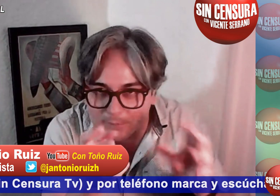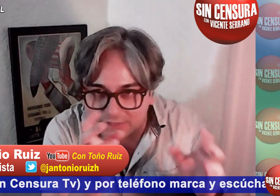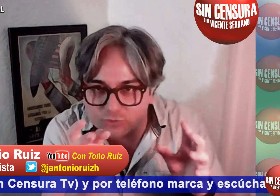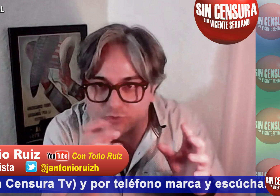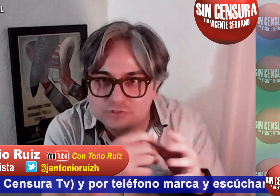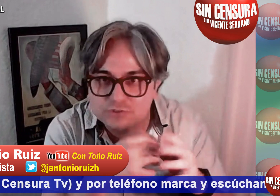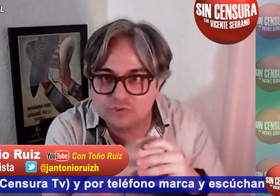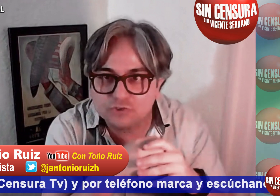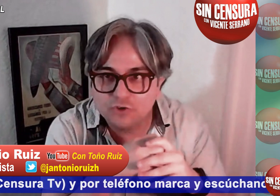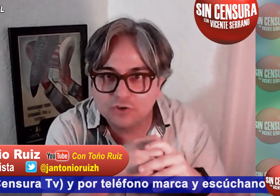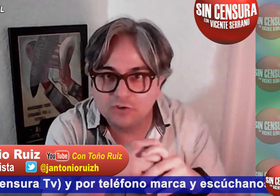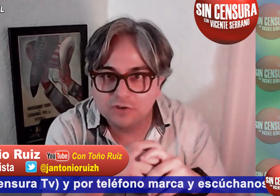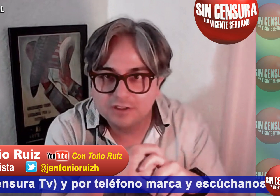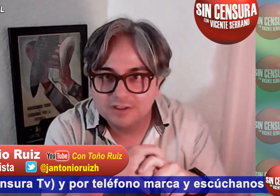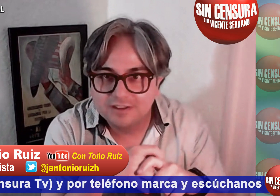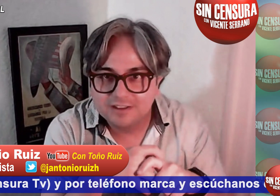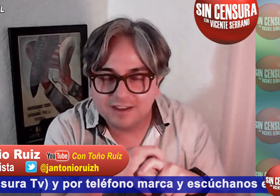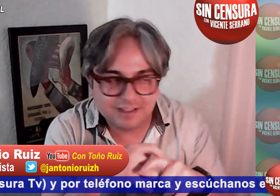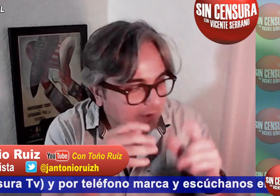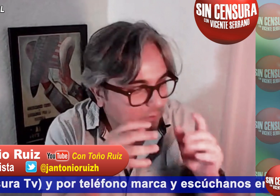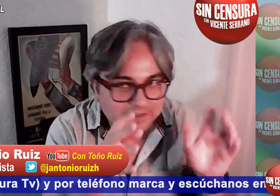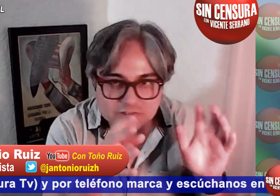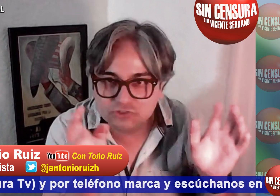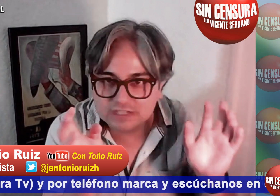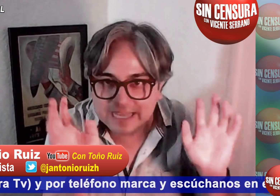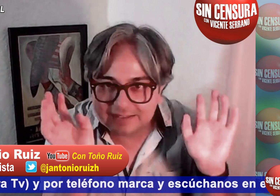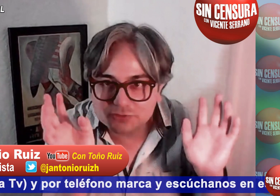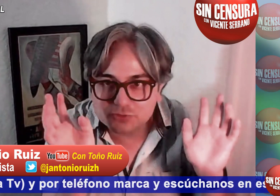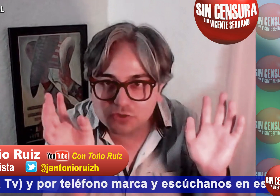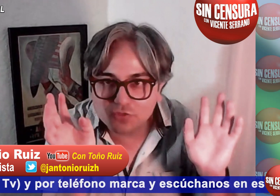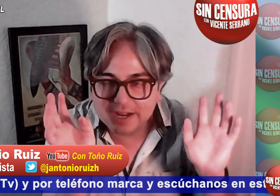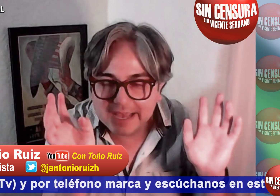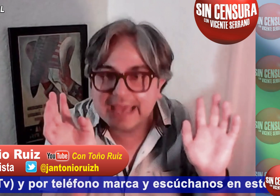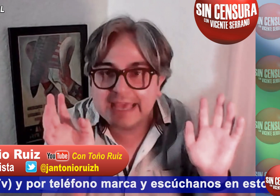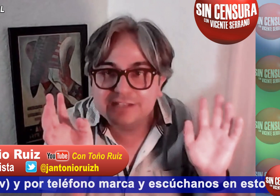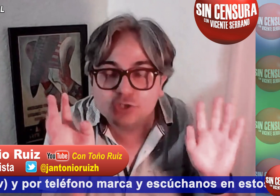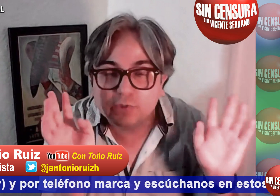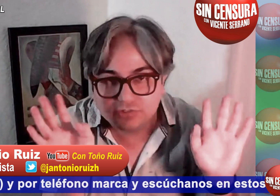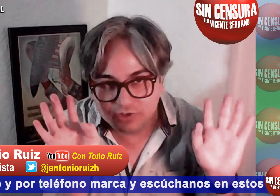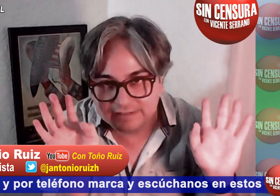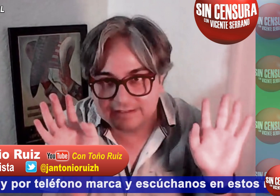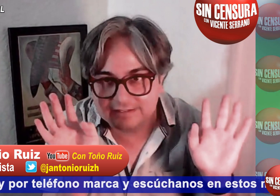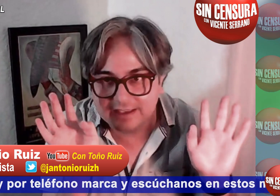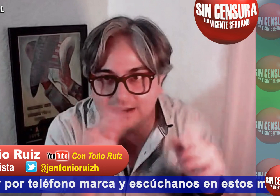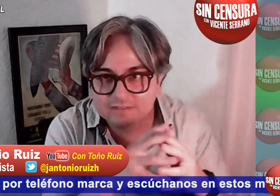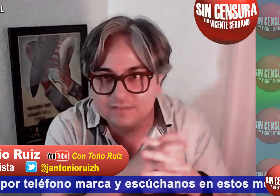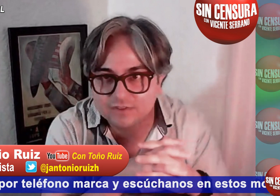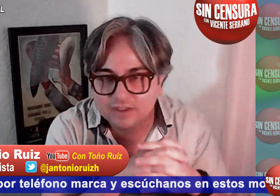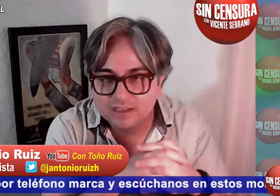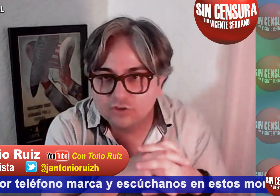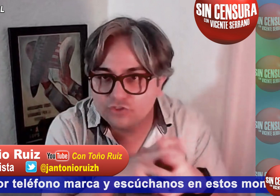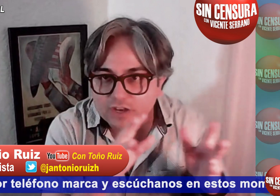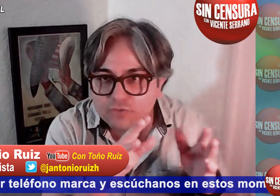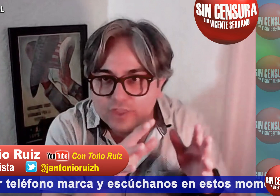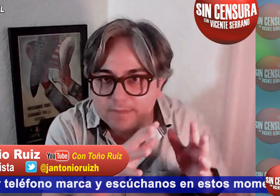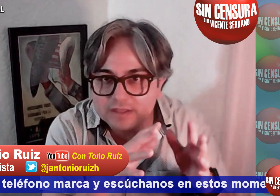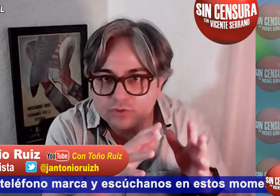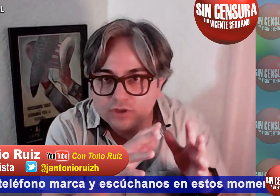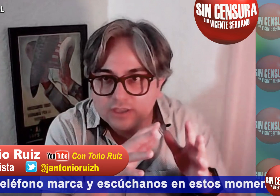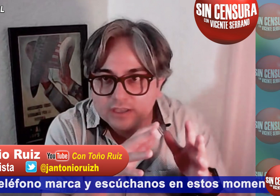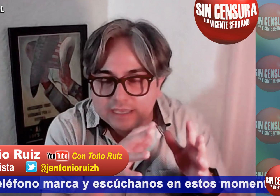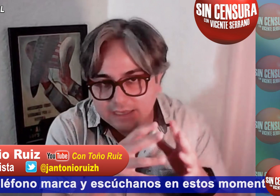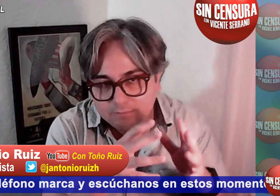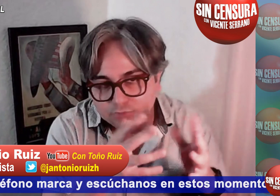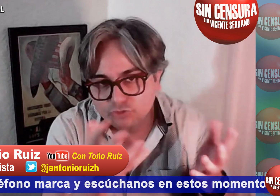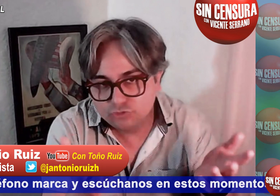Comenzó copiando su discurso, ¿no? Que al asegurar que estos ataques en su contra e insinuaciones, dice él, no tienen